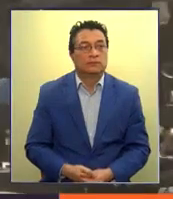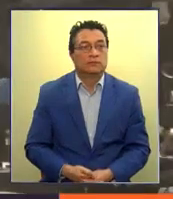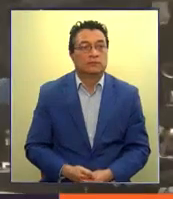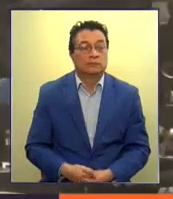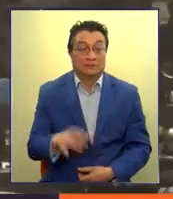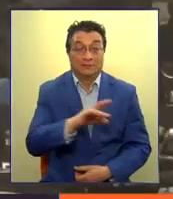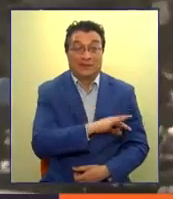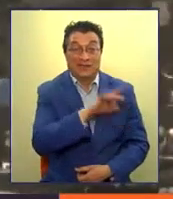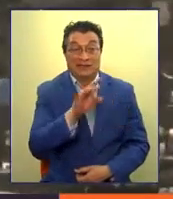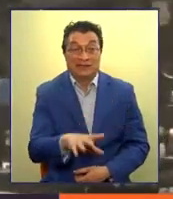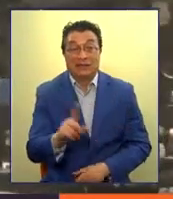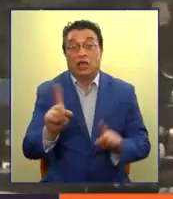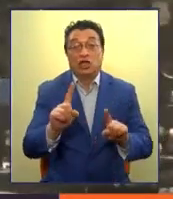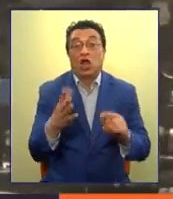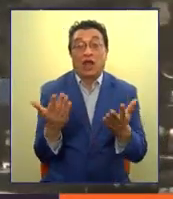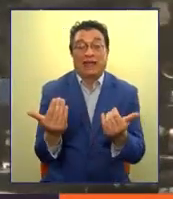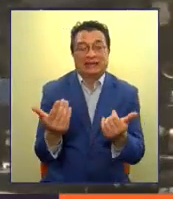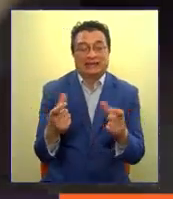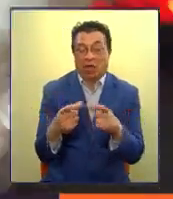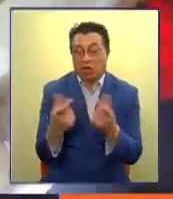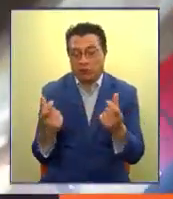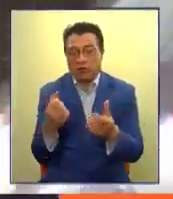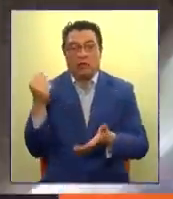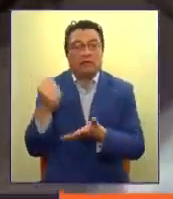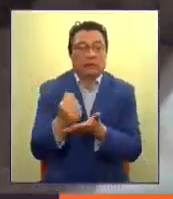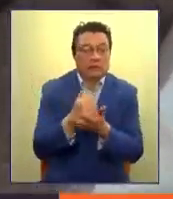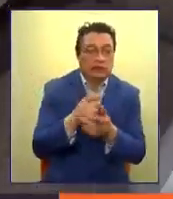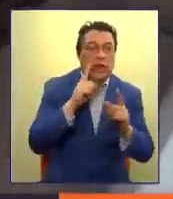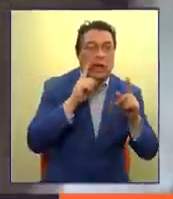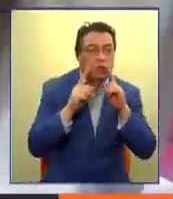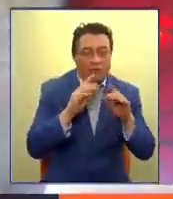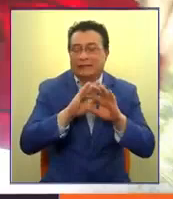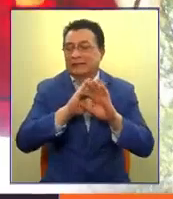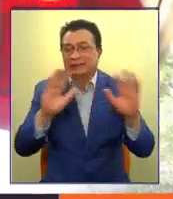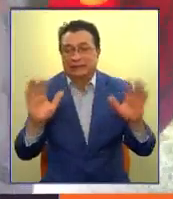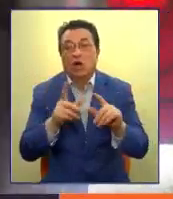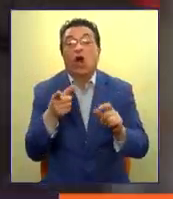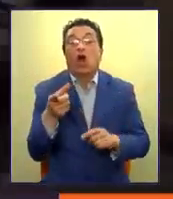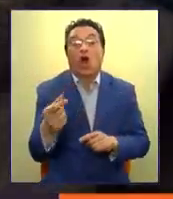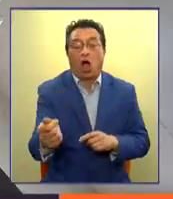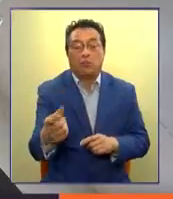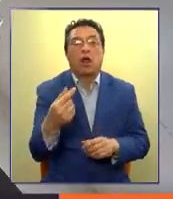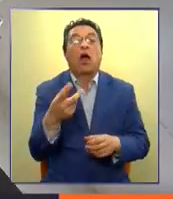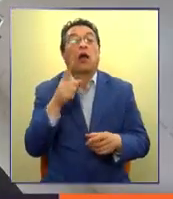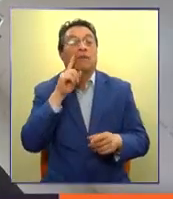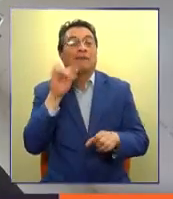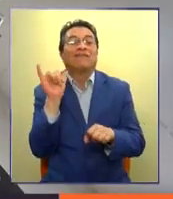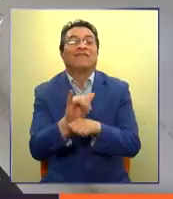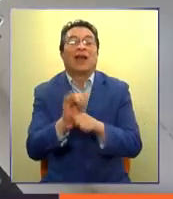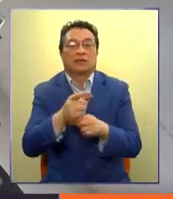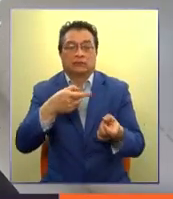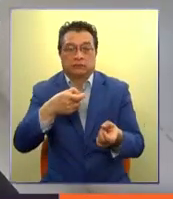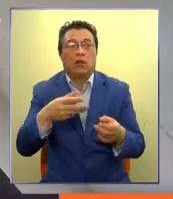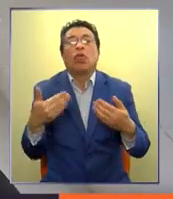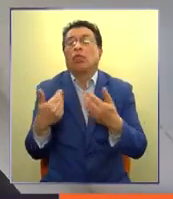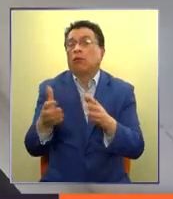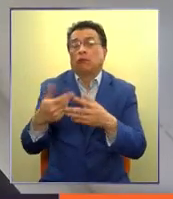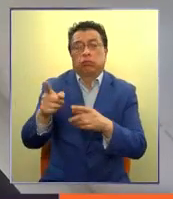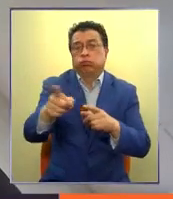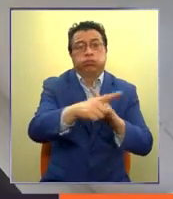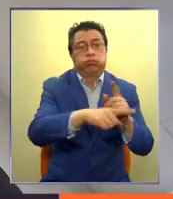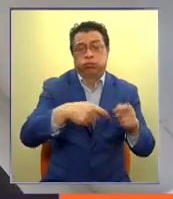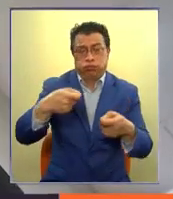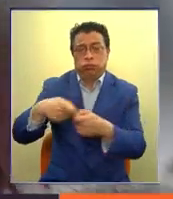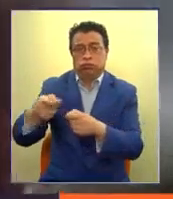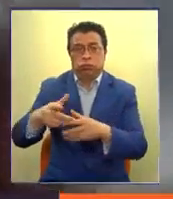Chile no se necesitan documentos, exámenes, certificados para poder comprar un arma a fogueo. Las venden en distintos lugares, locales